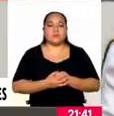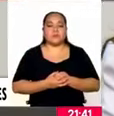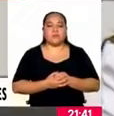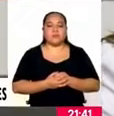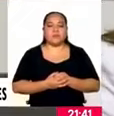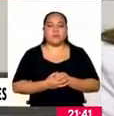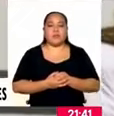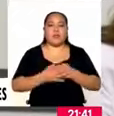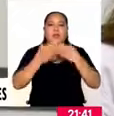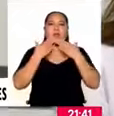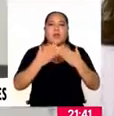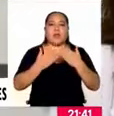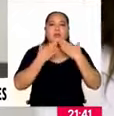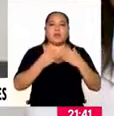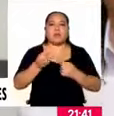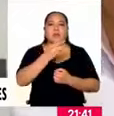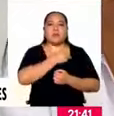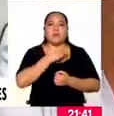Gracias, ministro.